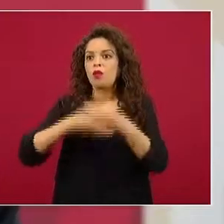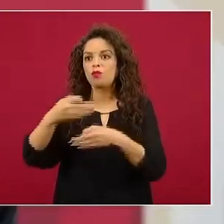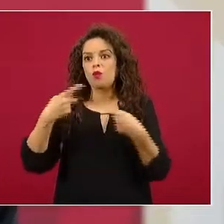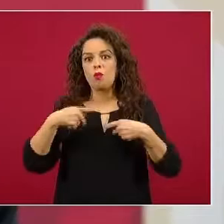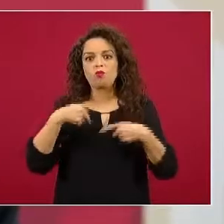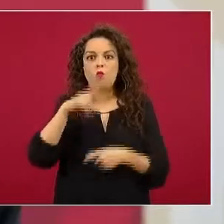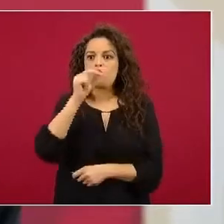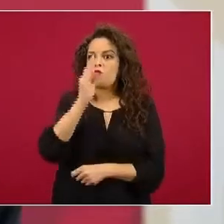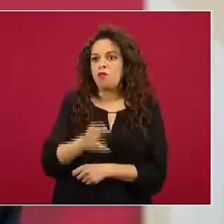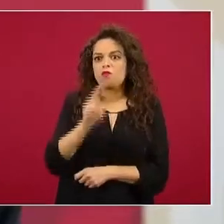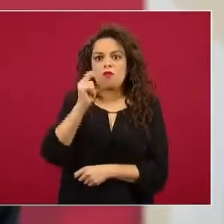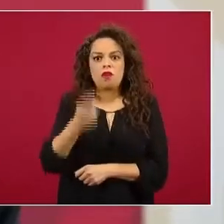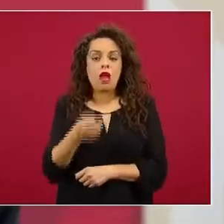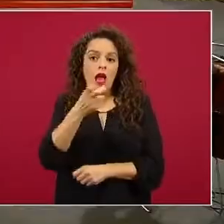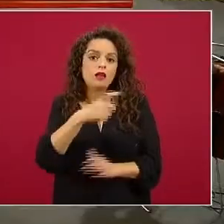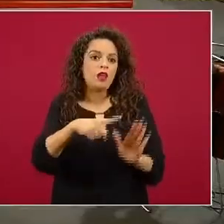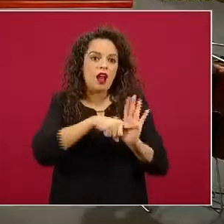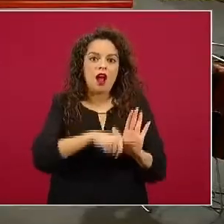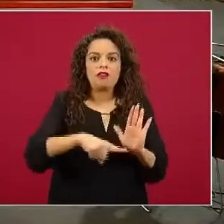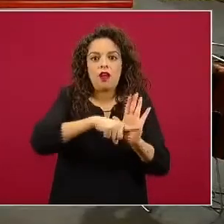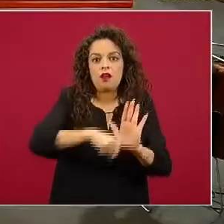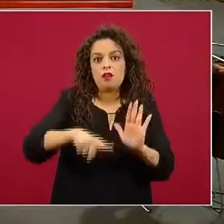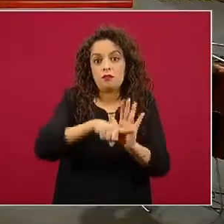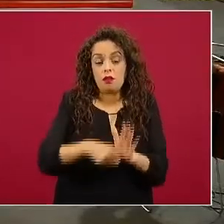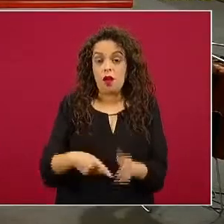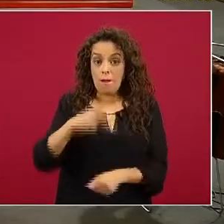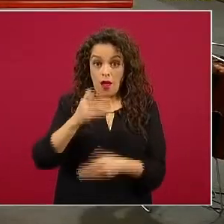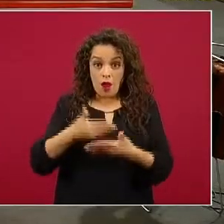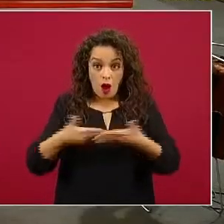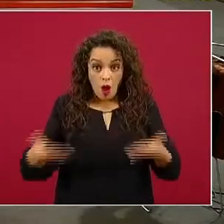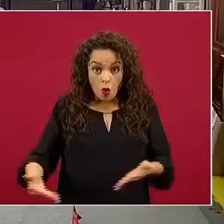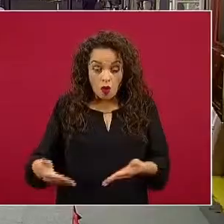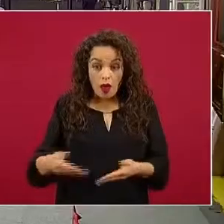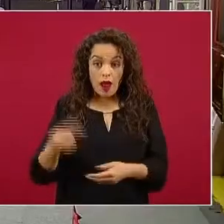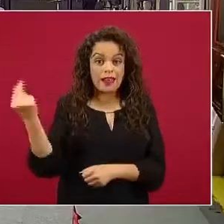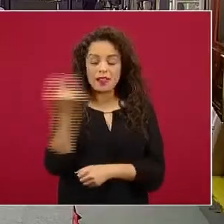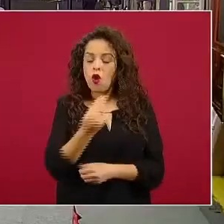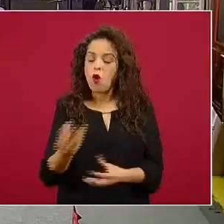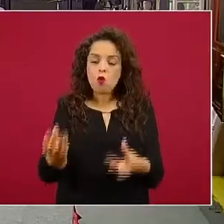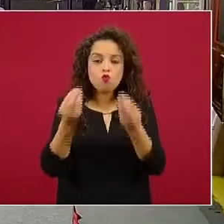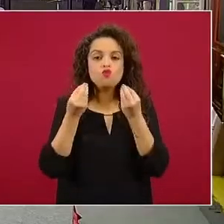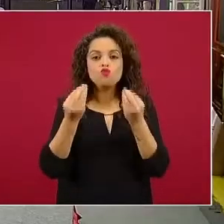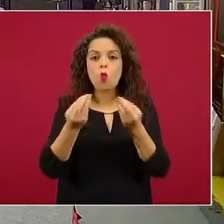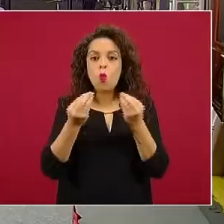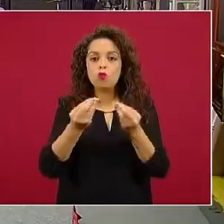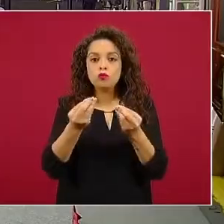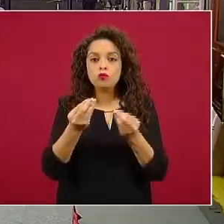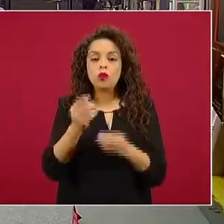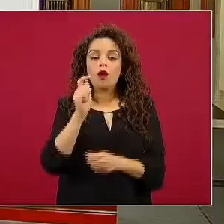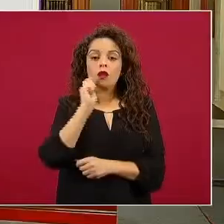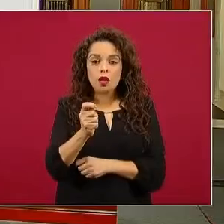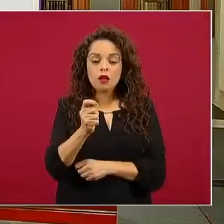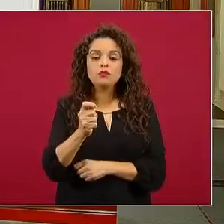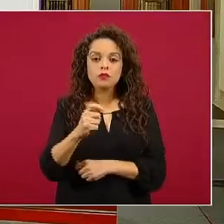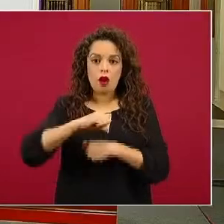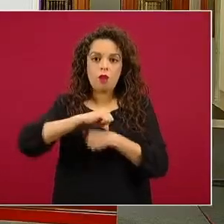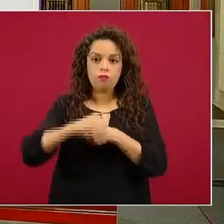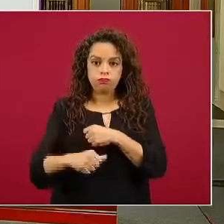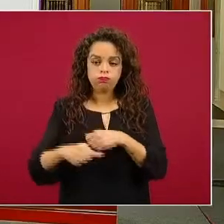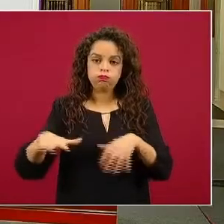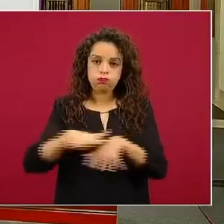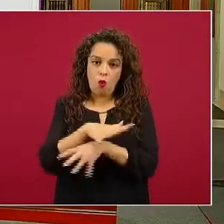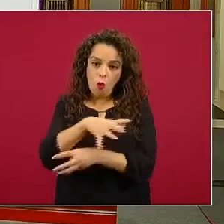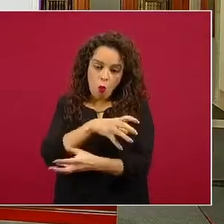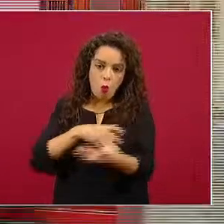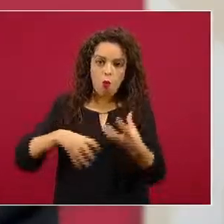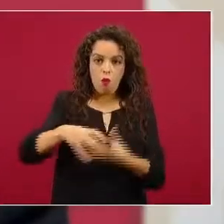las negativas en la donación hoy son altas. Por lo tanto, para poderlas atender y disminuir estas